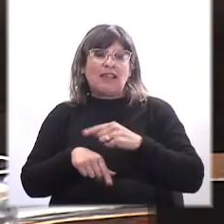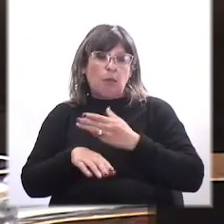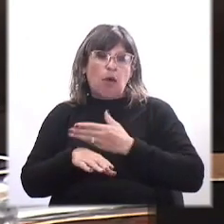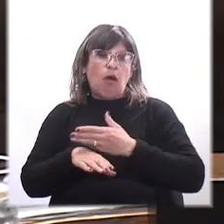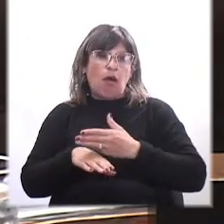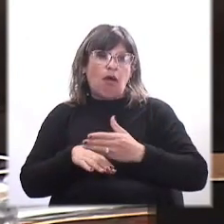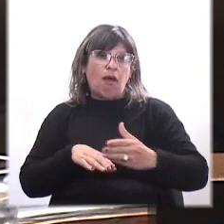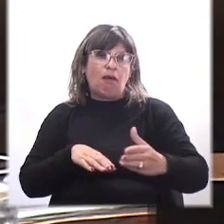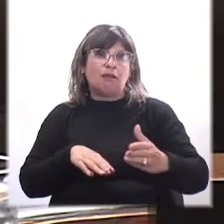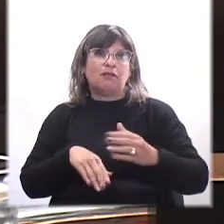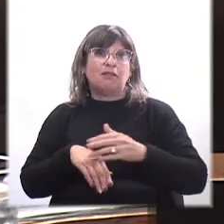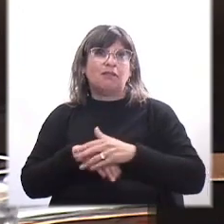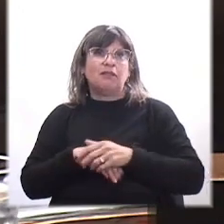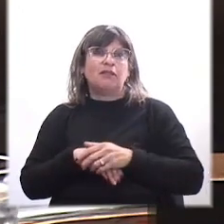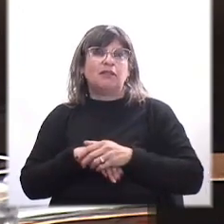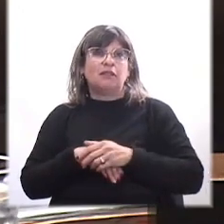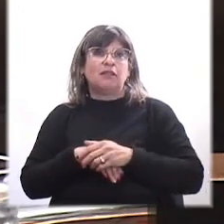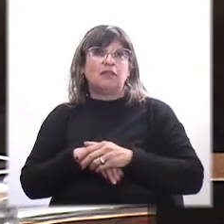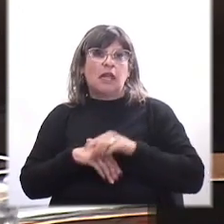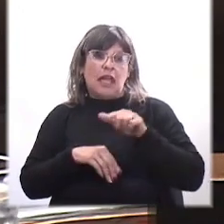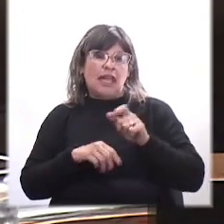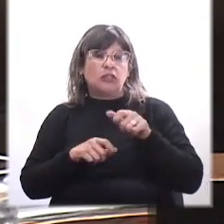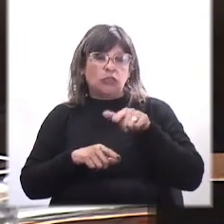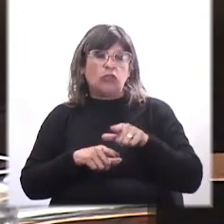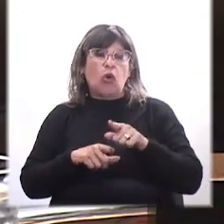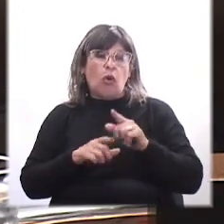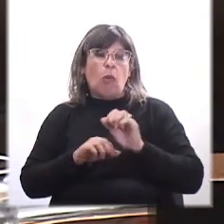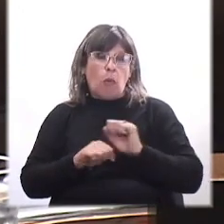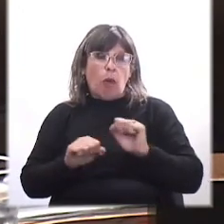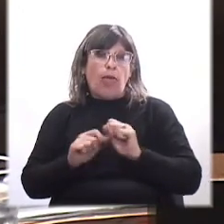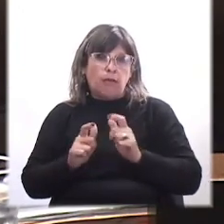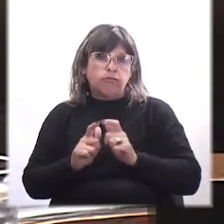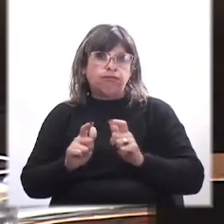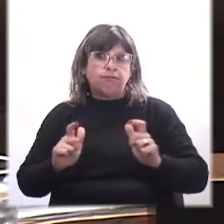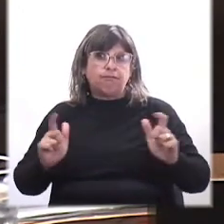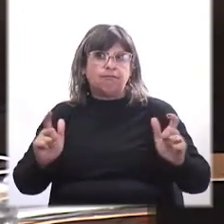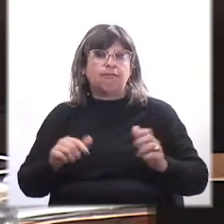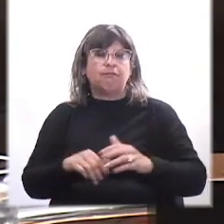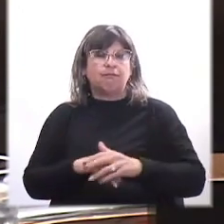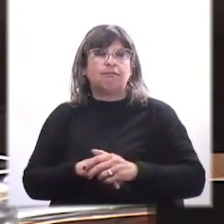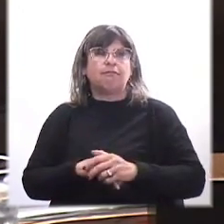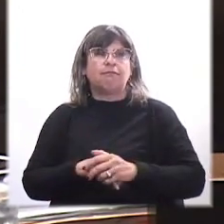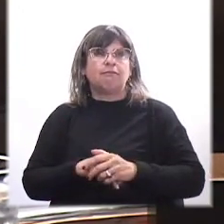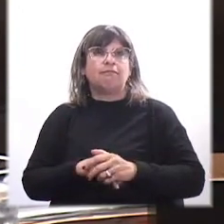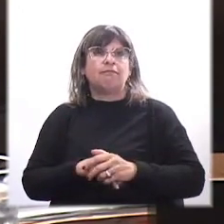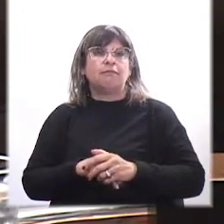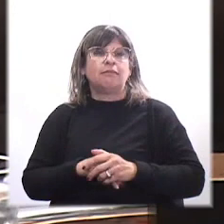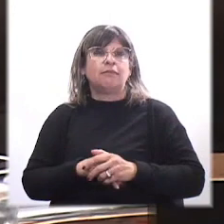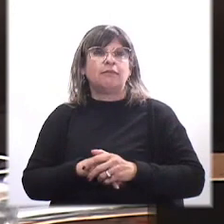tiempo, estos montos podrían seguir incrementándose.